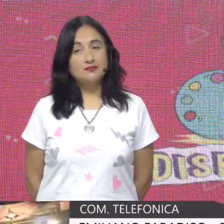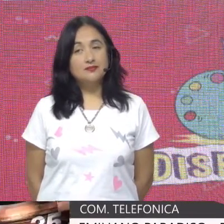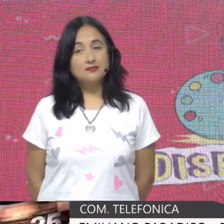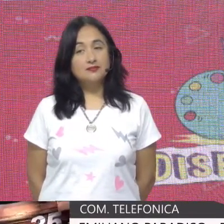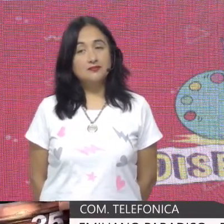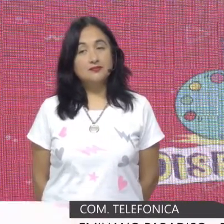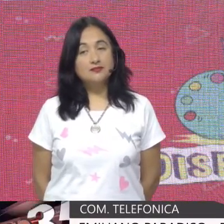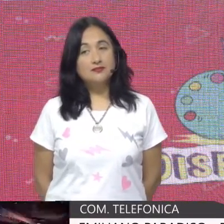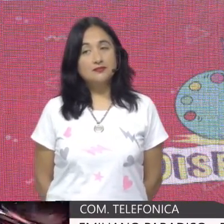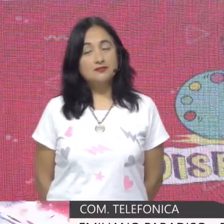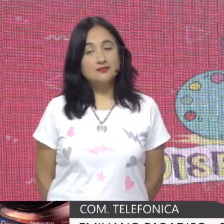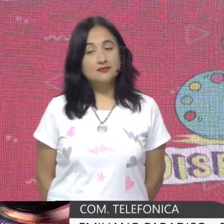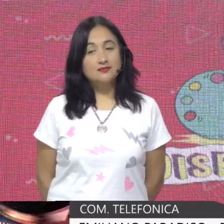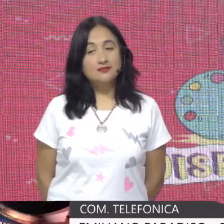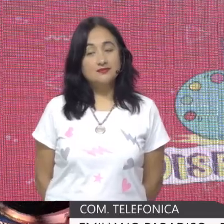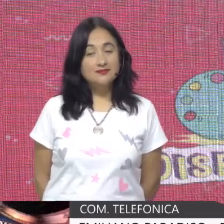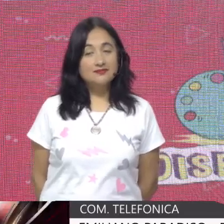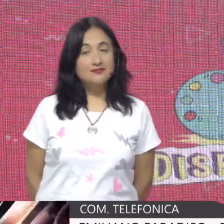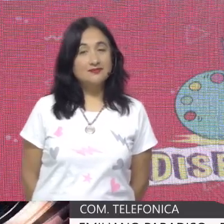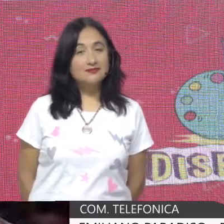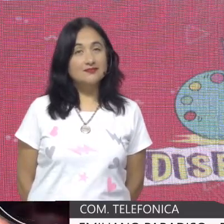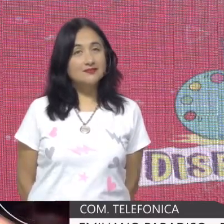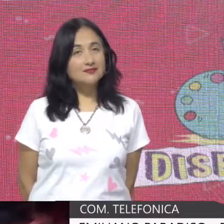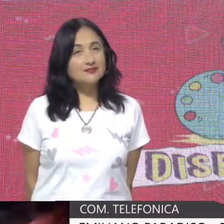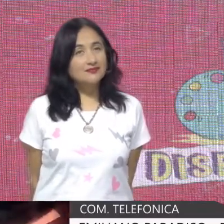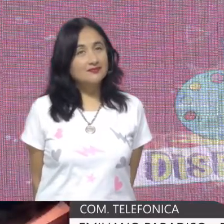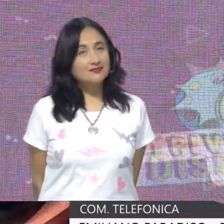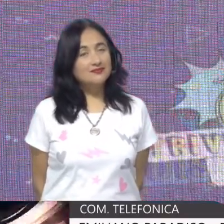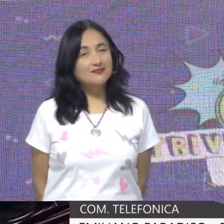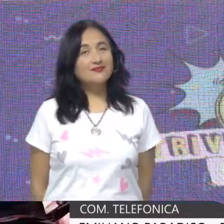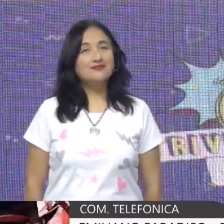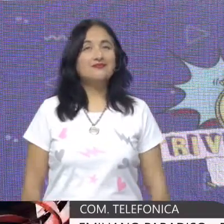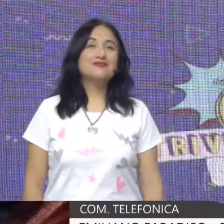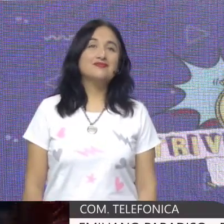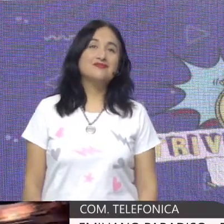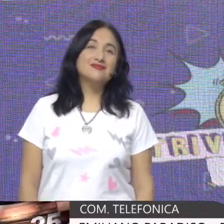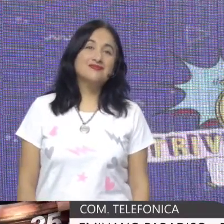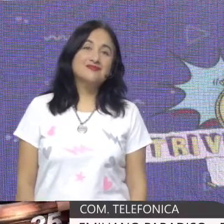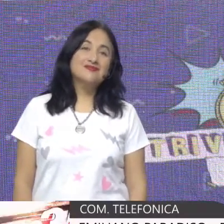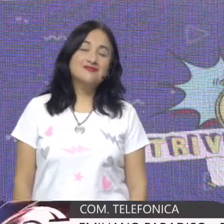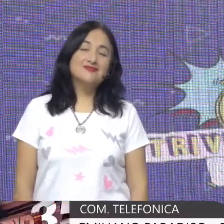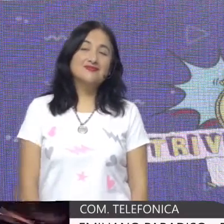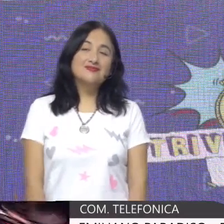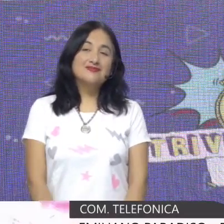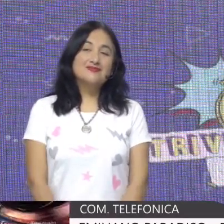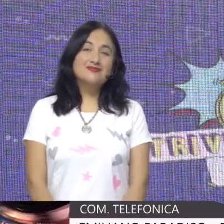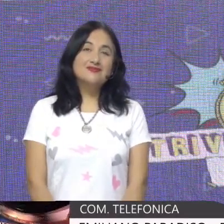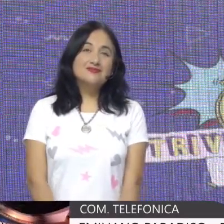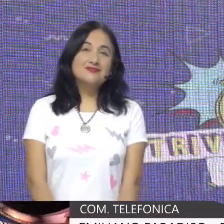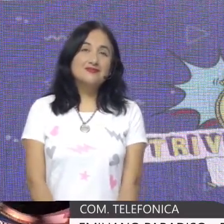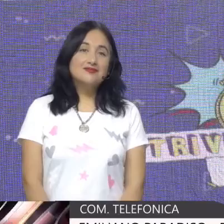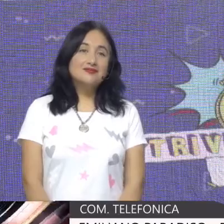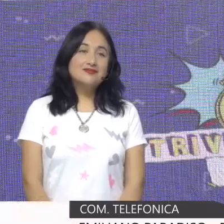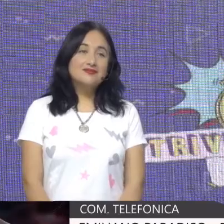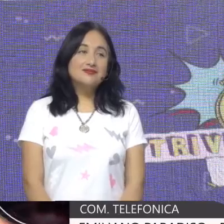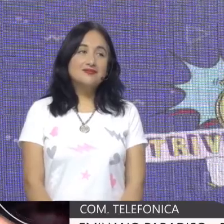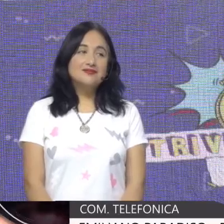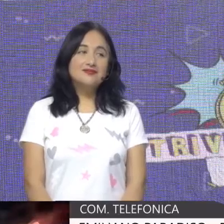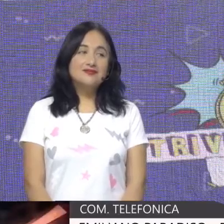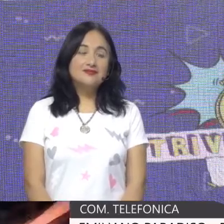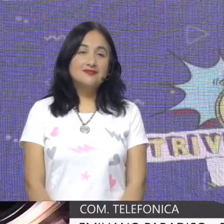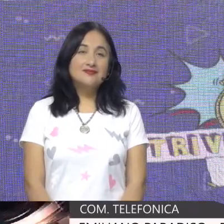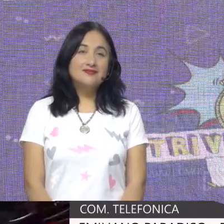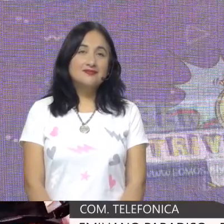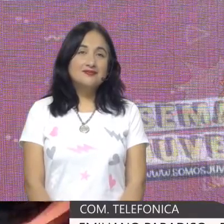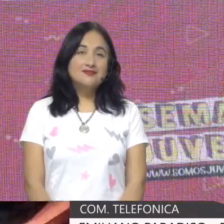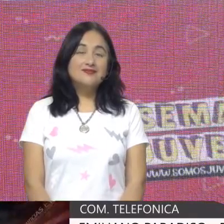las trivias, cada día hay trivias diferentes. Hoy, la trivia del día de hoy es la